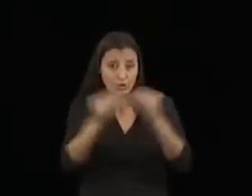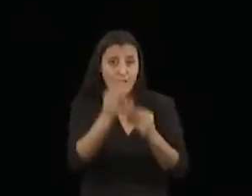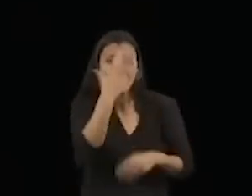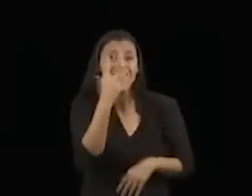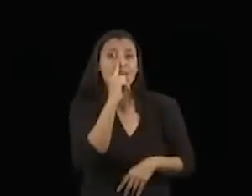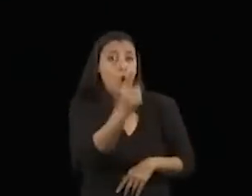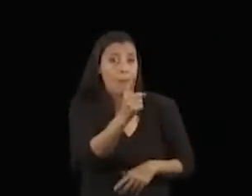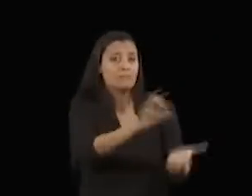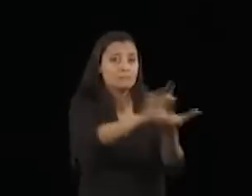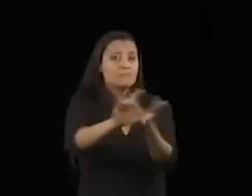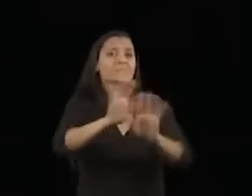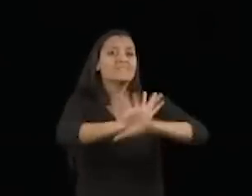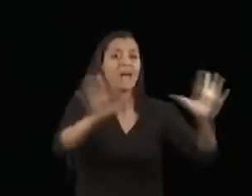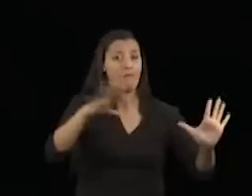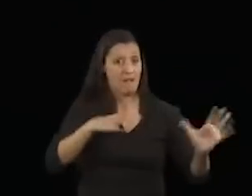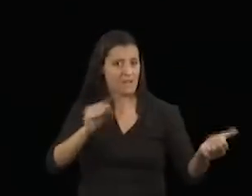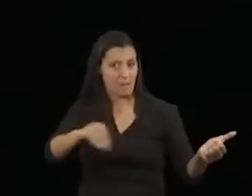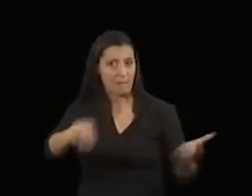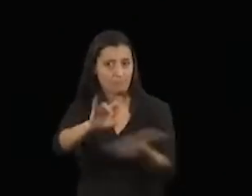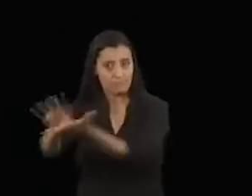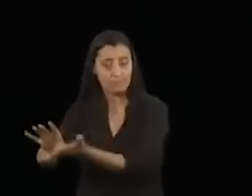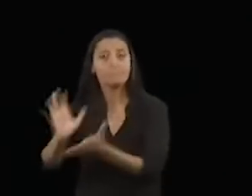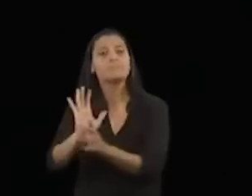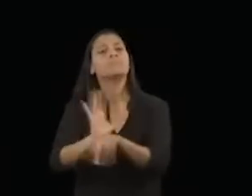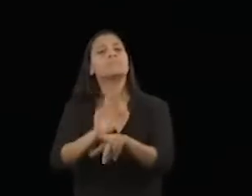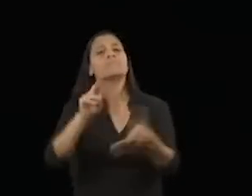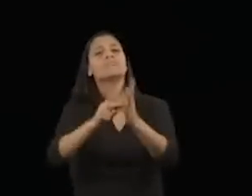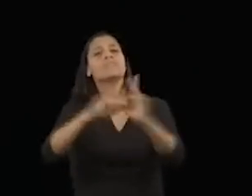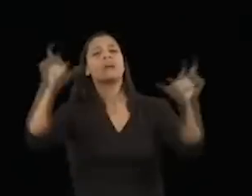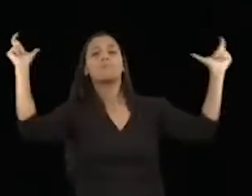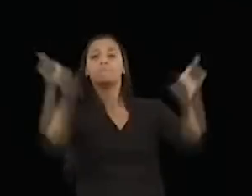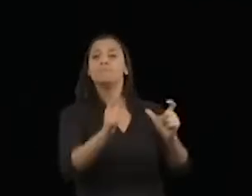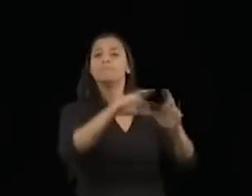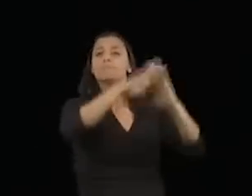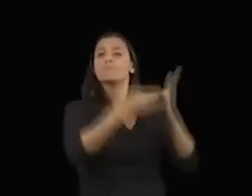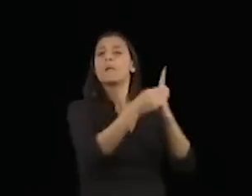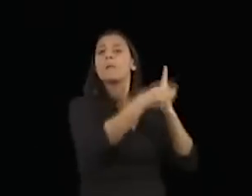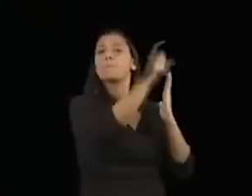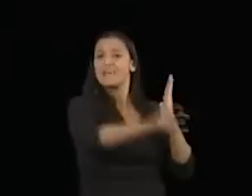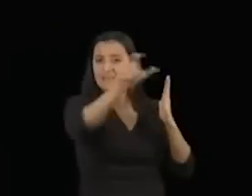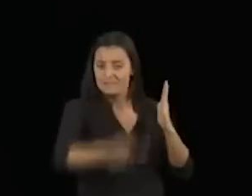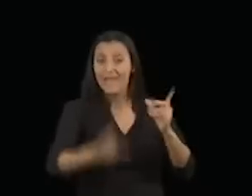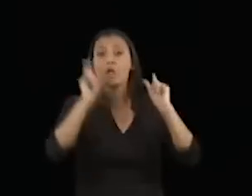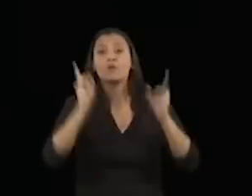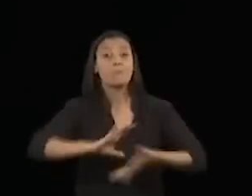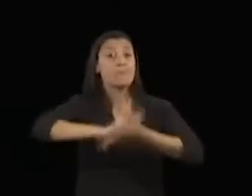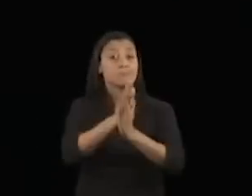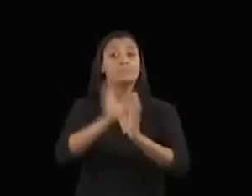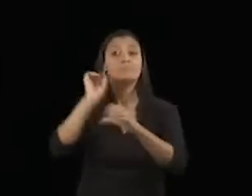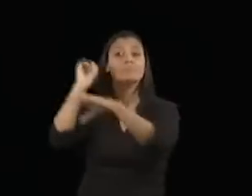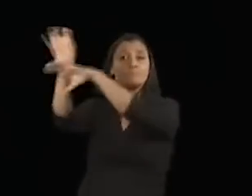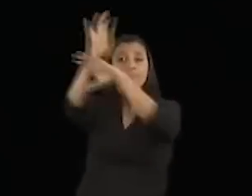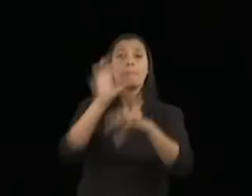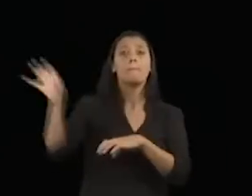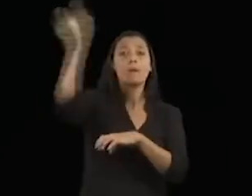Digamos, entonces, no solo que se redujeron a la mitad la cantidad de ministerios, eliminamos las transferencias discrecionales a las